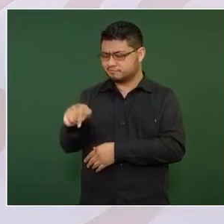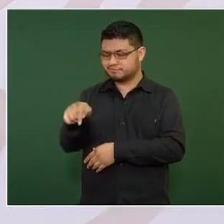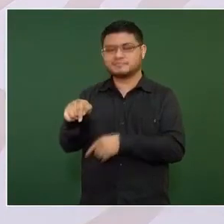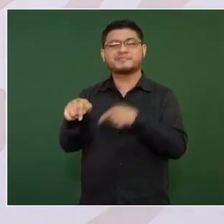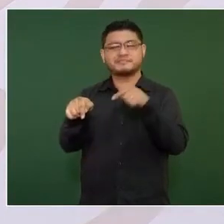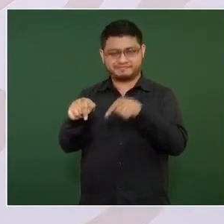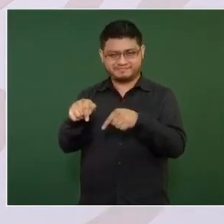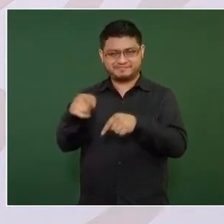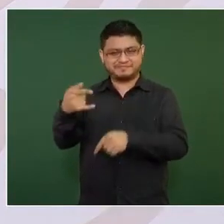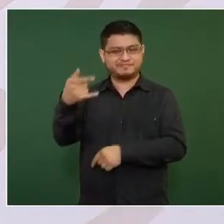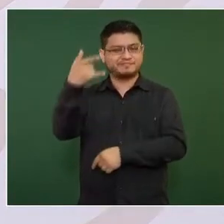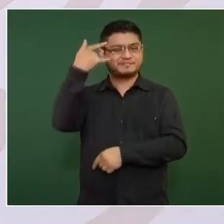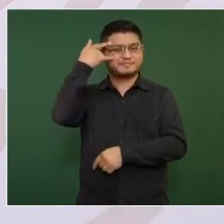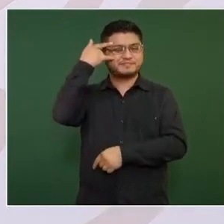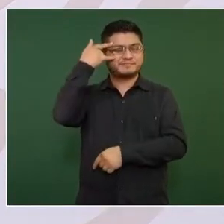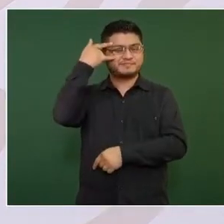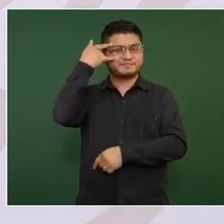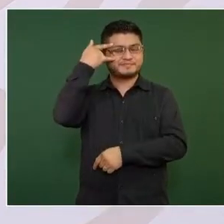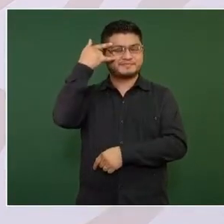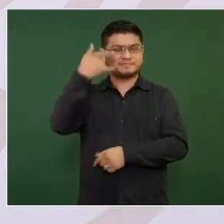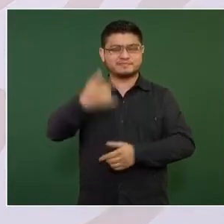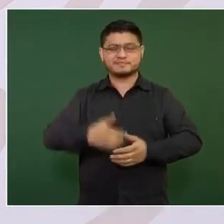Campeche, porque